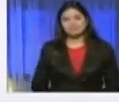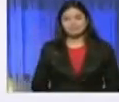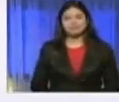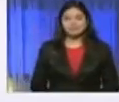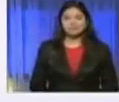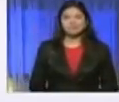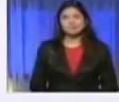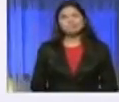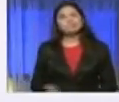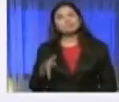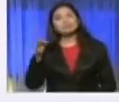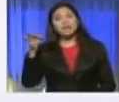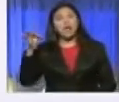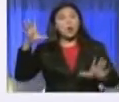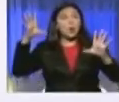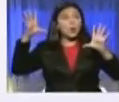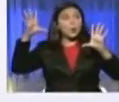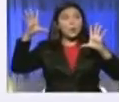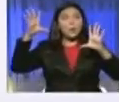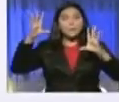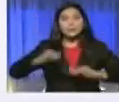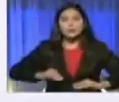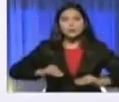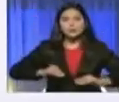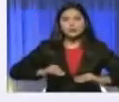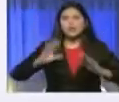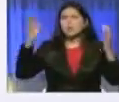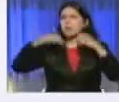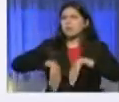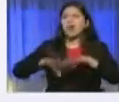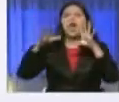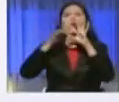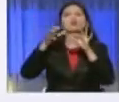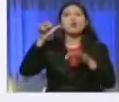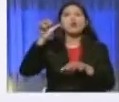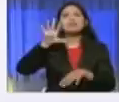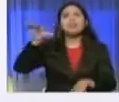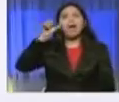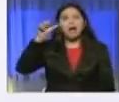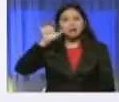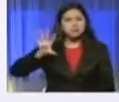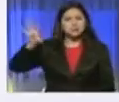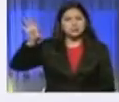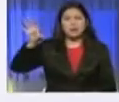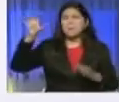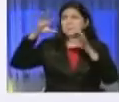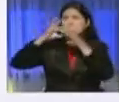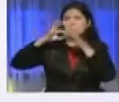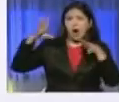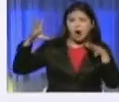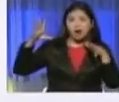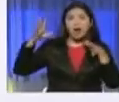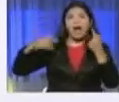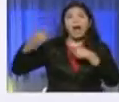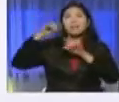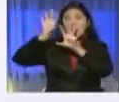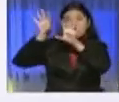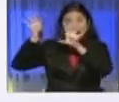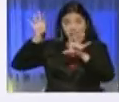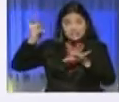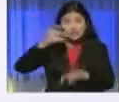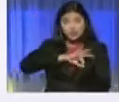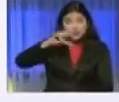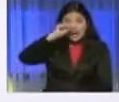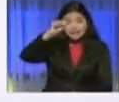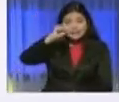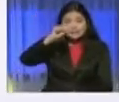Por allá cuando se apagaron todas las luces y cayó la Unión Soviética y todos los países antes llamados socialistas, bueno, cayeron en las manos